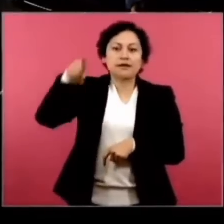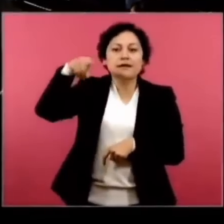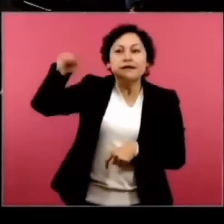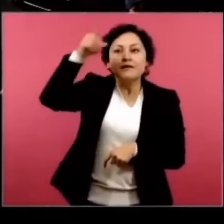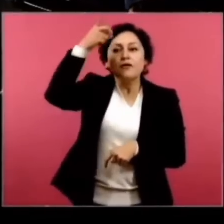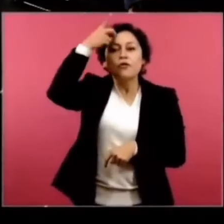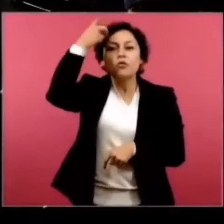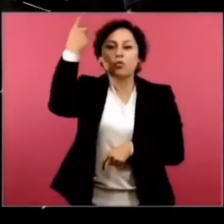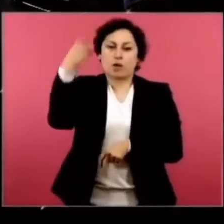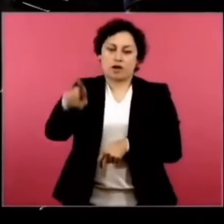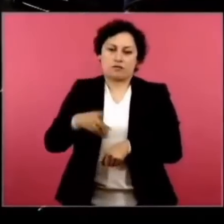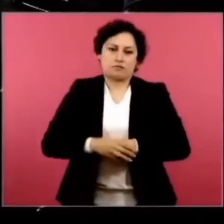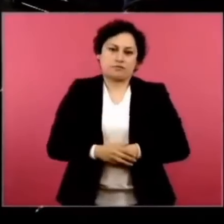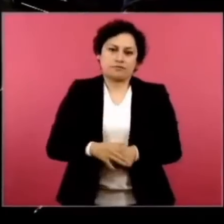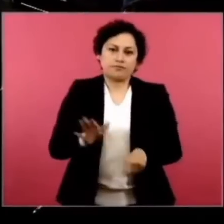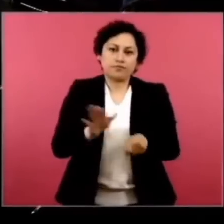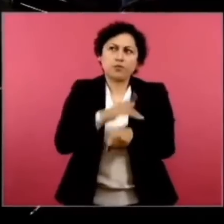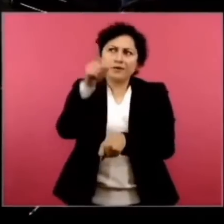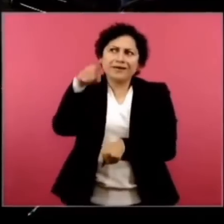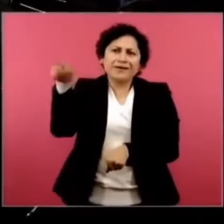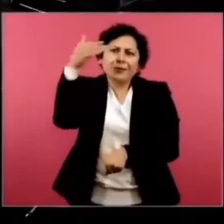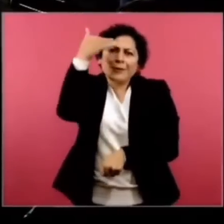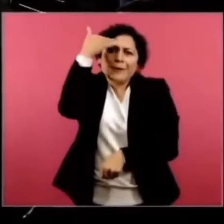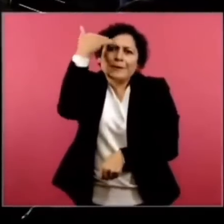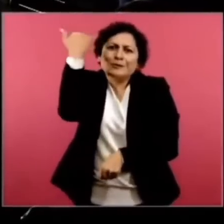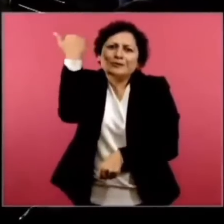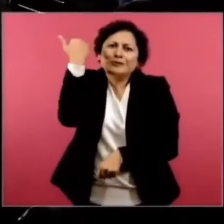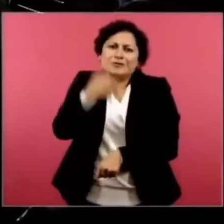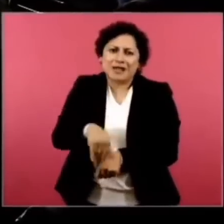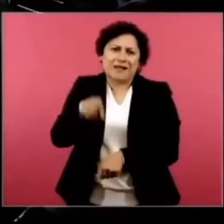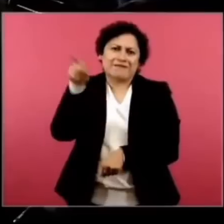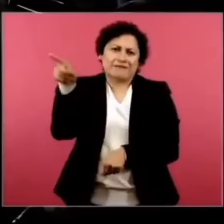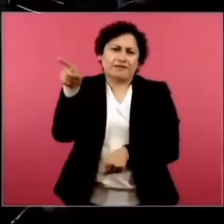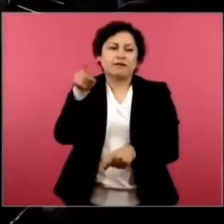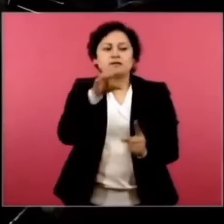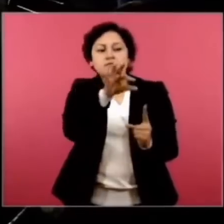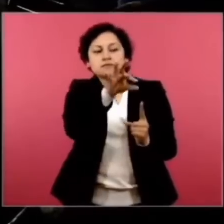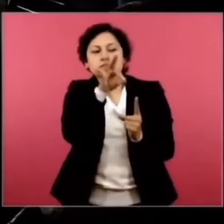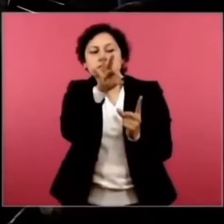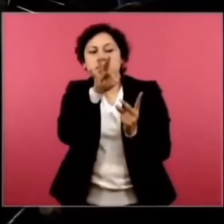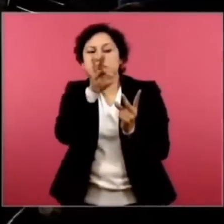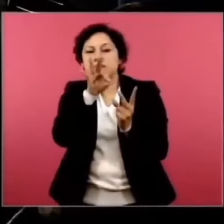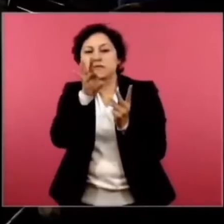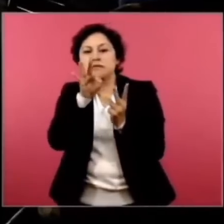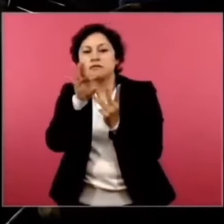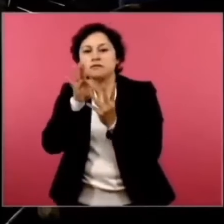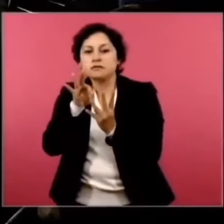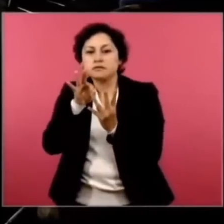porque por eso los contratan, para eso los contratan,